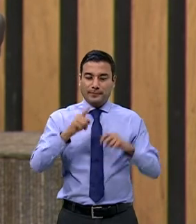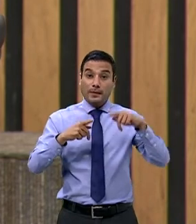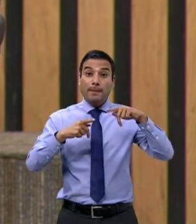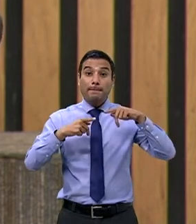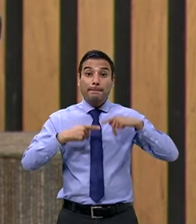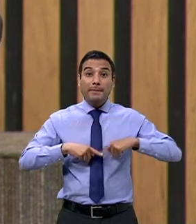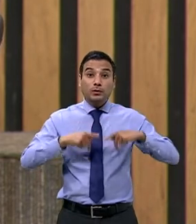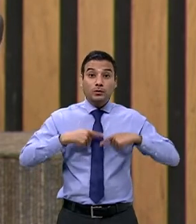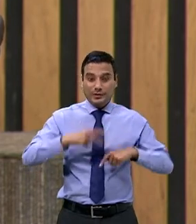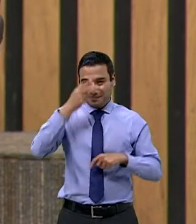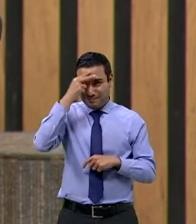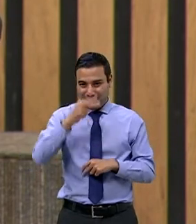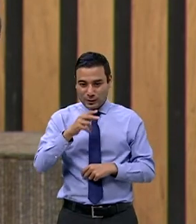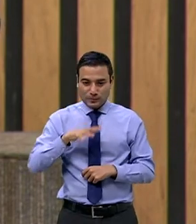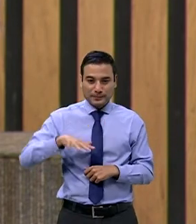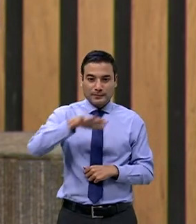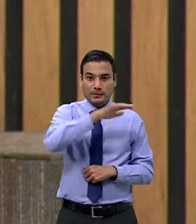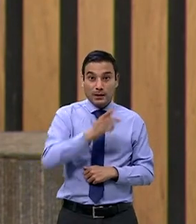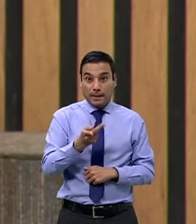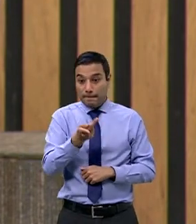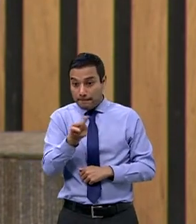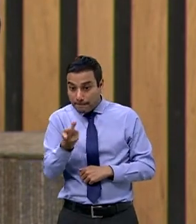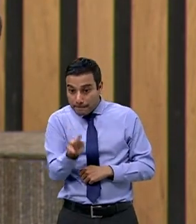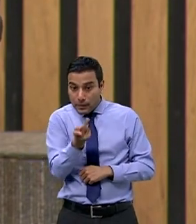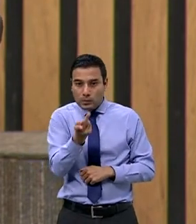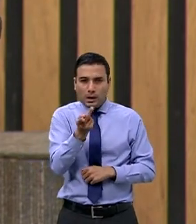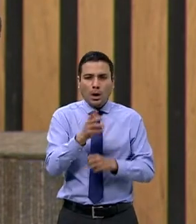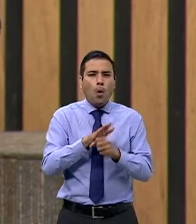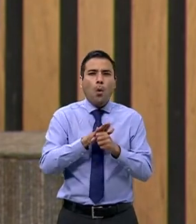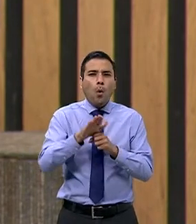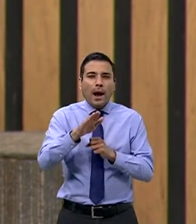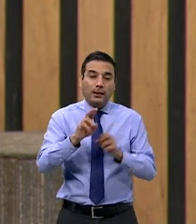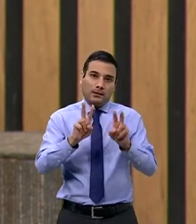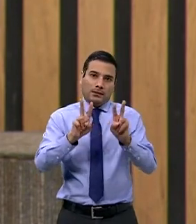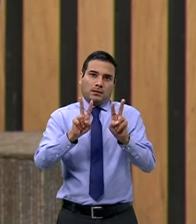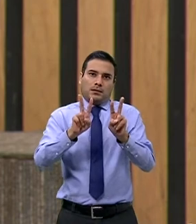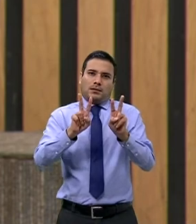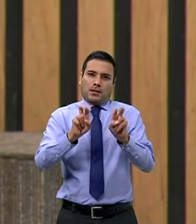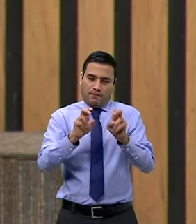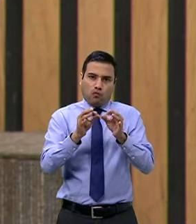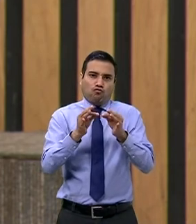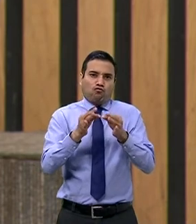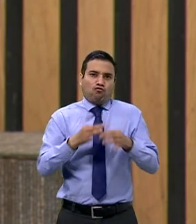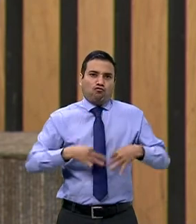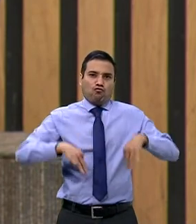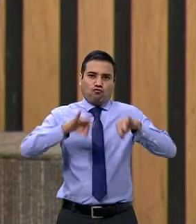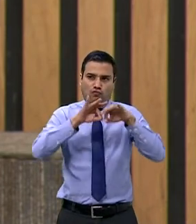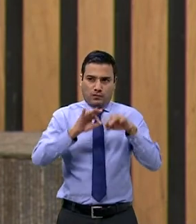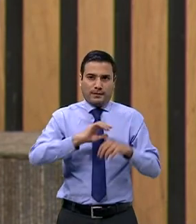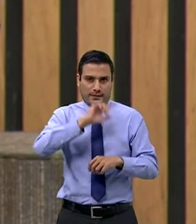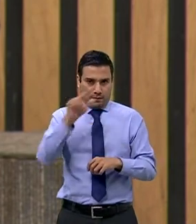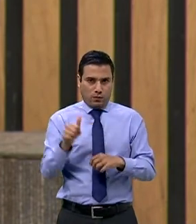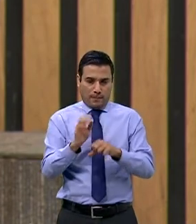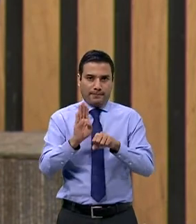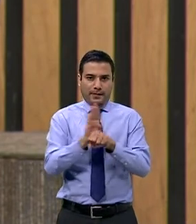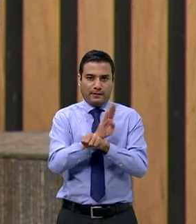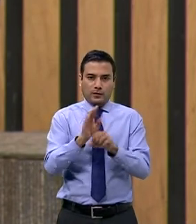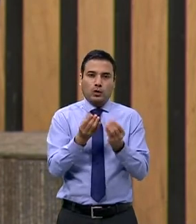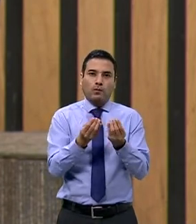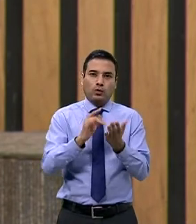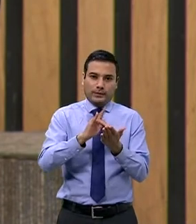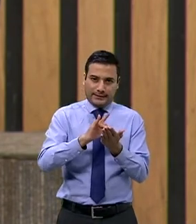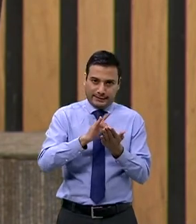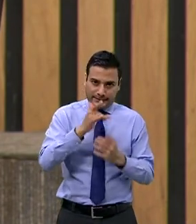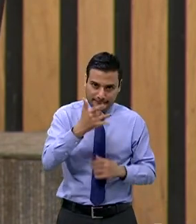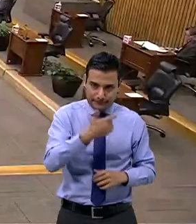que verdaderamente son trascendentes y que van a generar un beneficio para la misma muchas gracias señor presidente